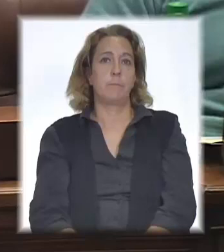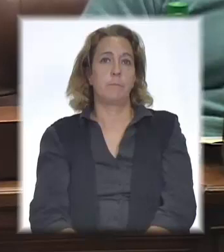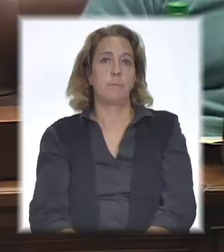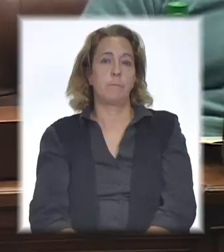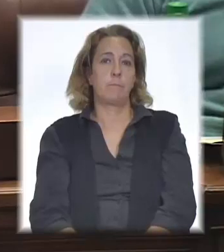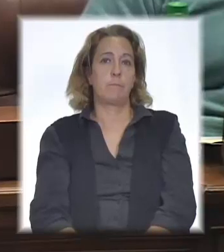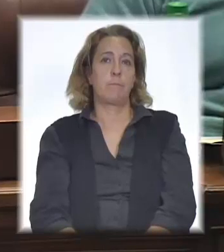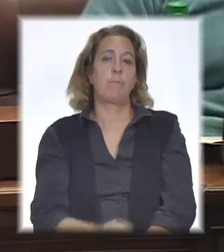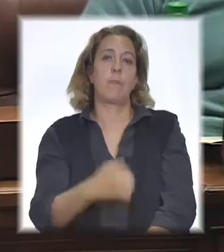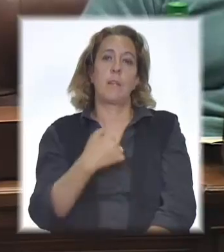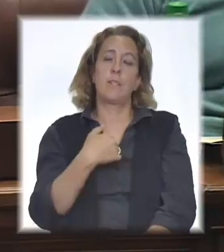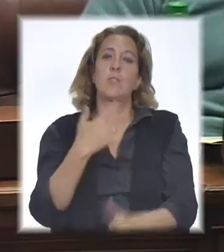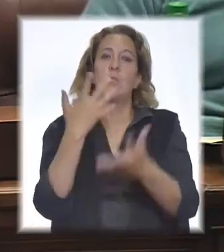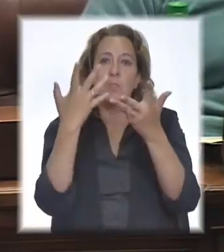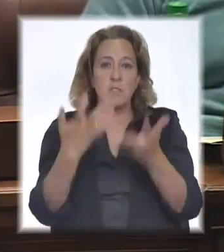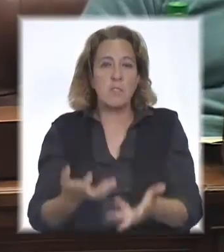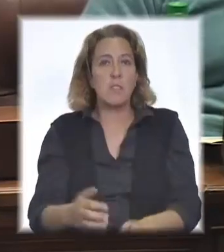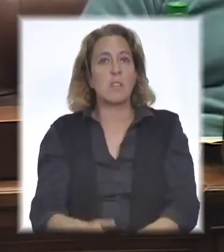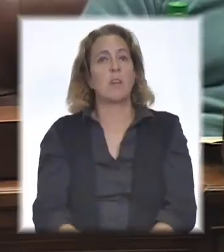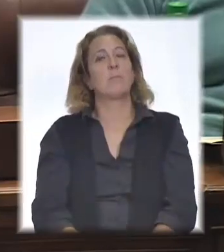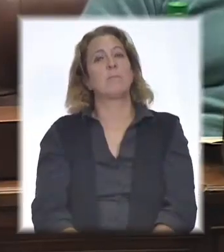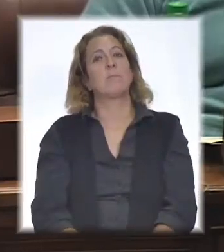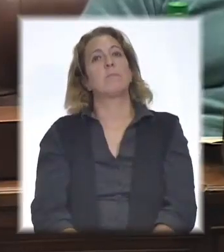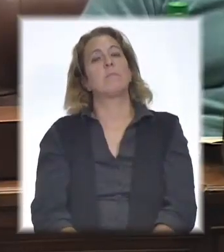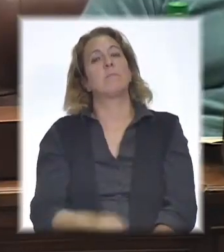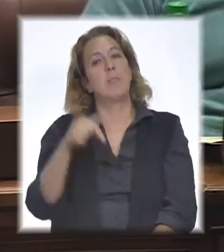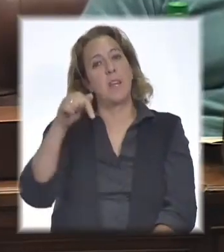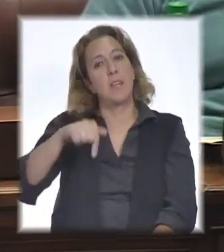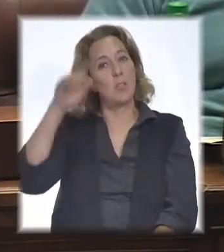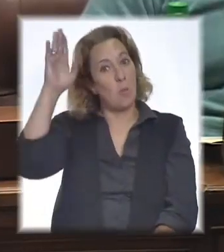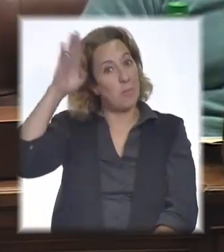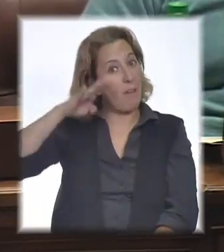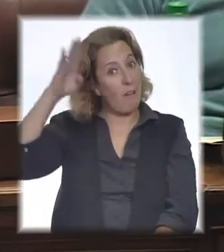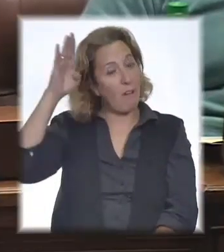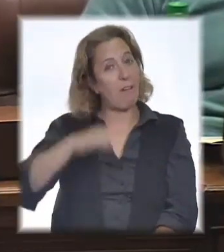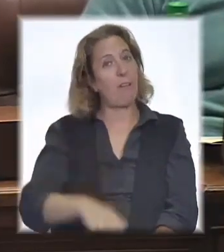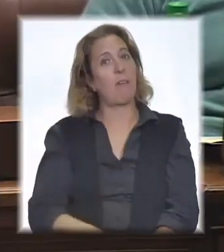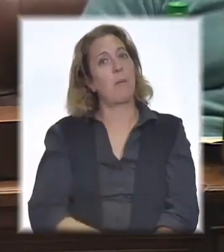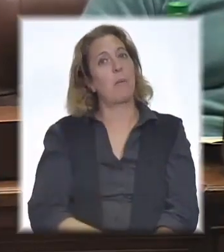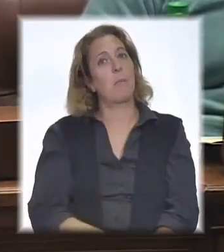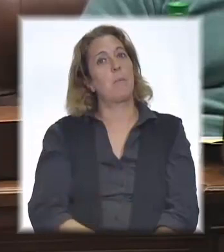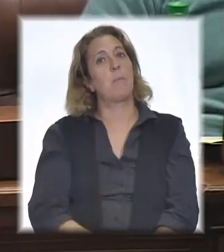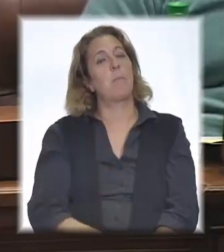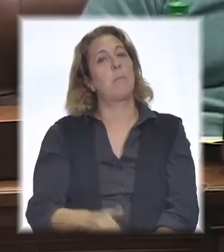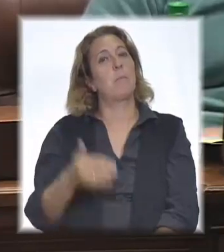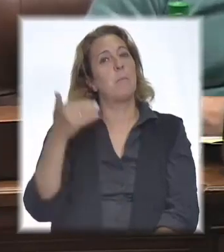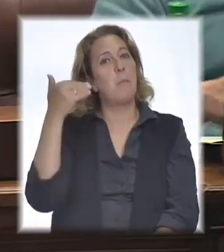y yo quisiera que a lo largo de este homenaje valoremos